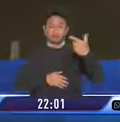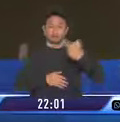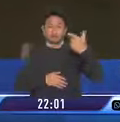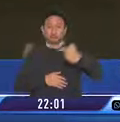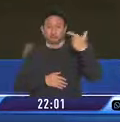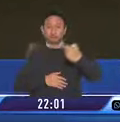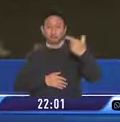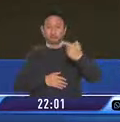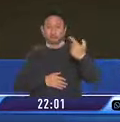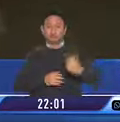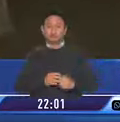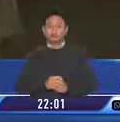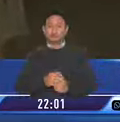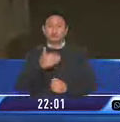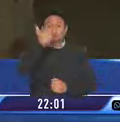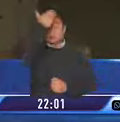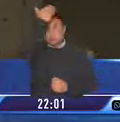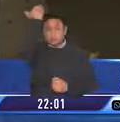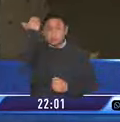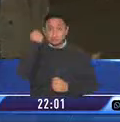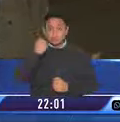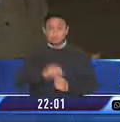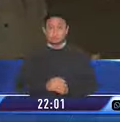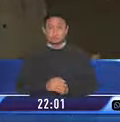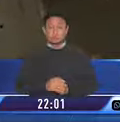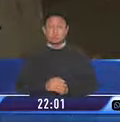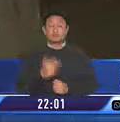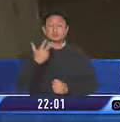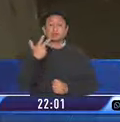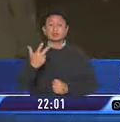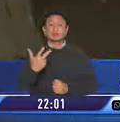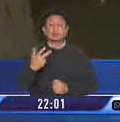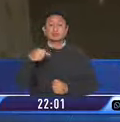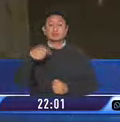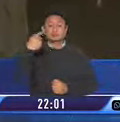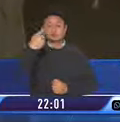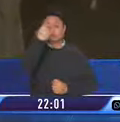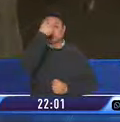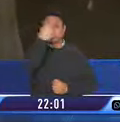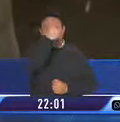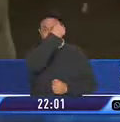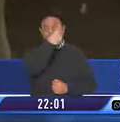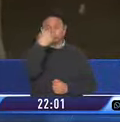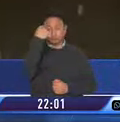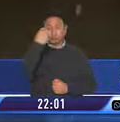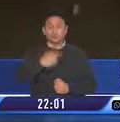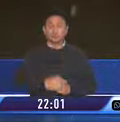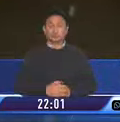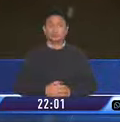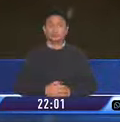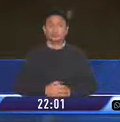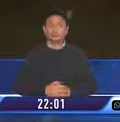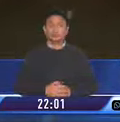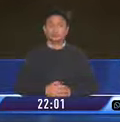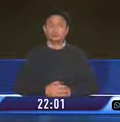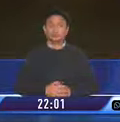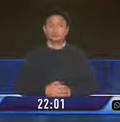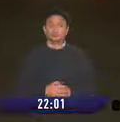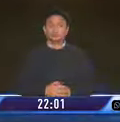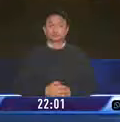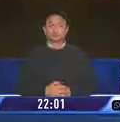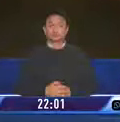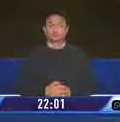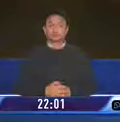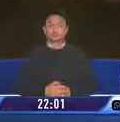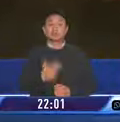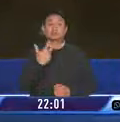Fernando Villavicencio. Fernando Villavicencio ha recibido 3 impactos de bala en la cabeza.